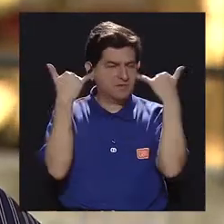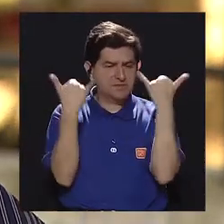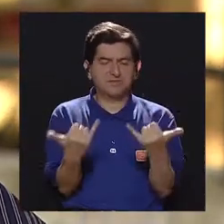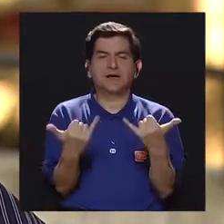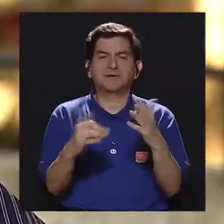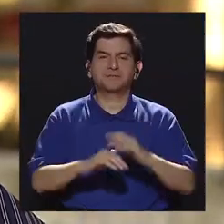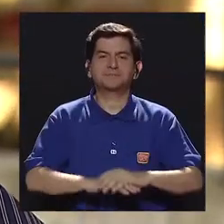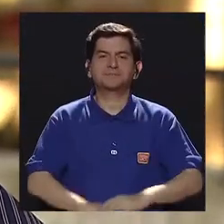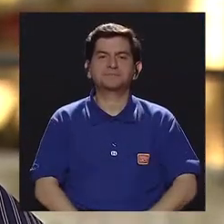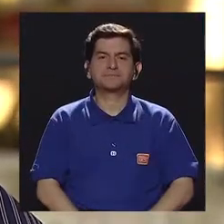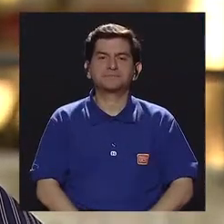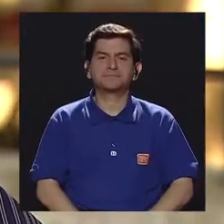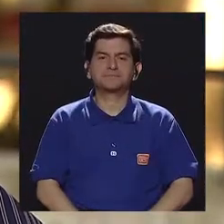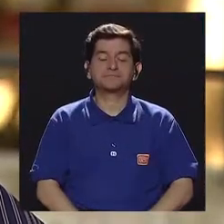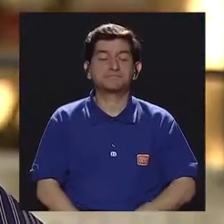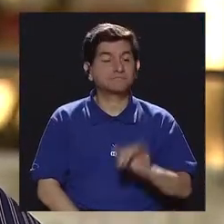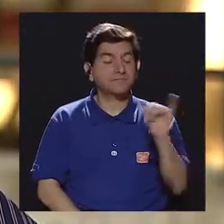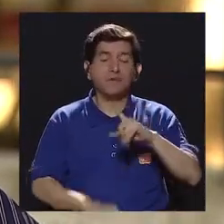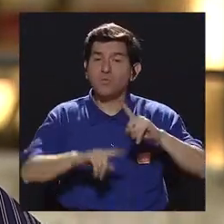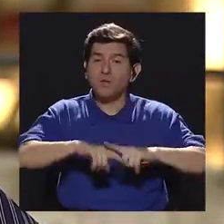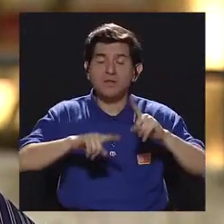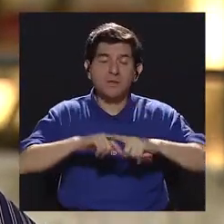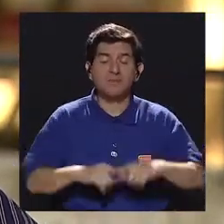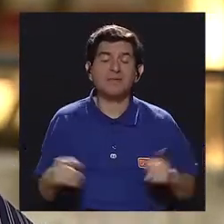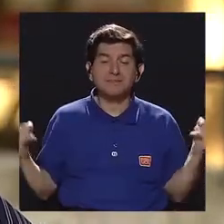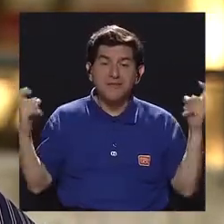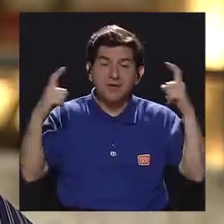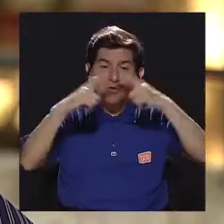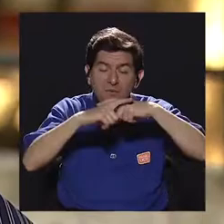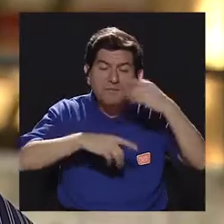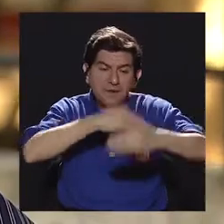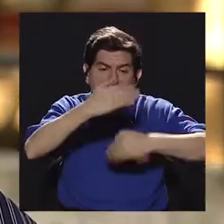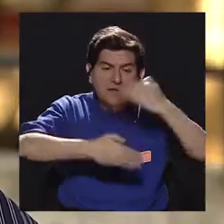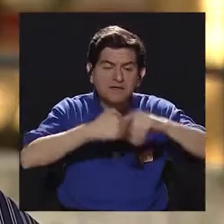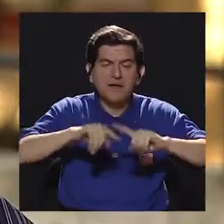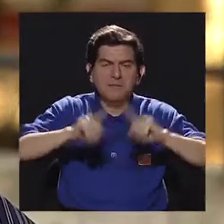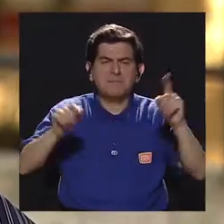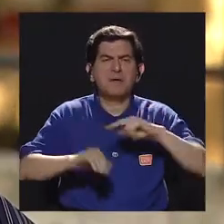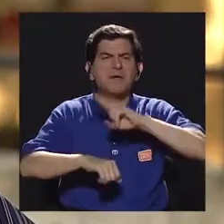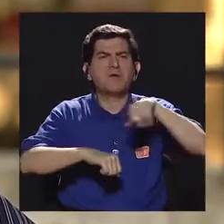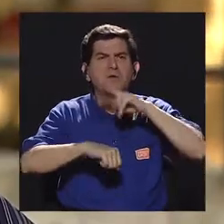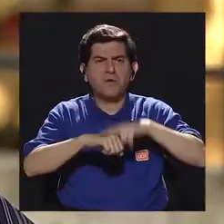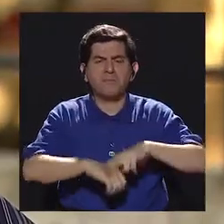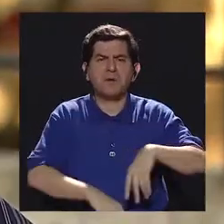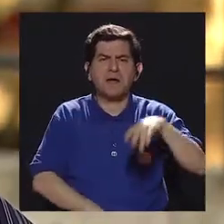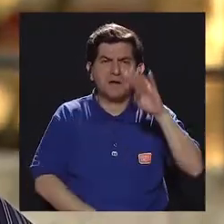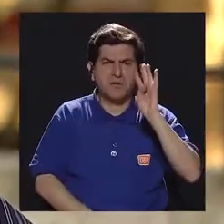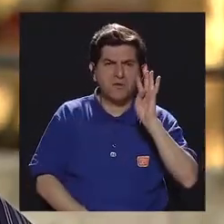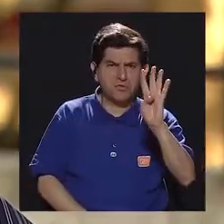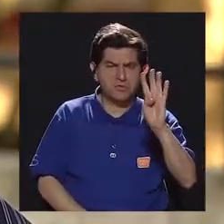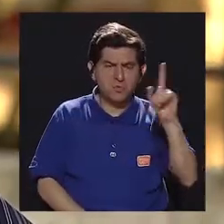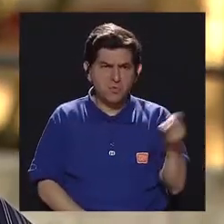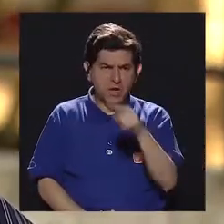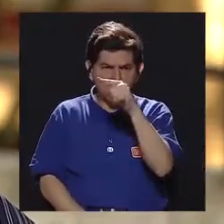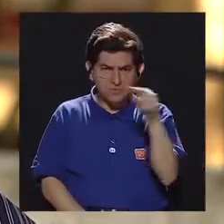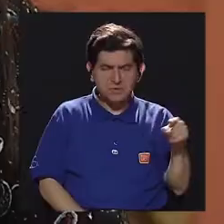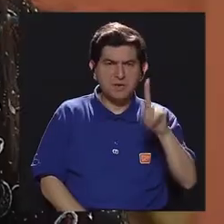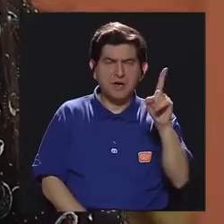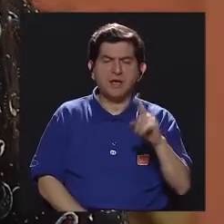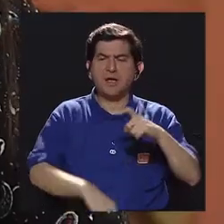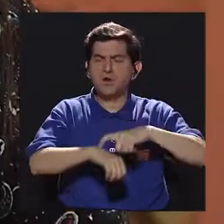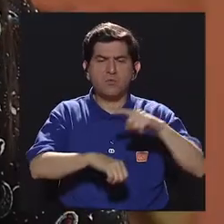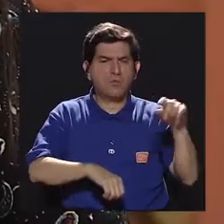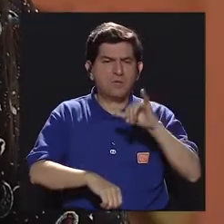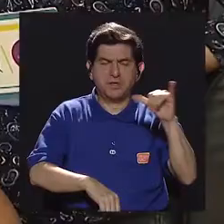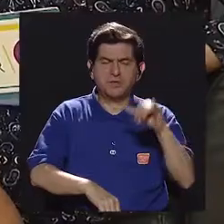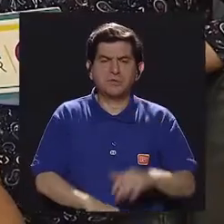¿verdad? Y pues también depende del nivel de complejidad de cada procedimiento, pero el estándar es remover los cuatro terceros molares en un